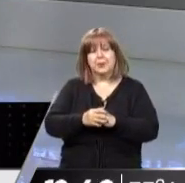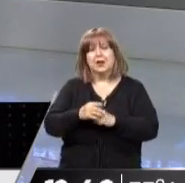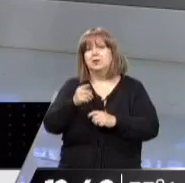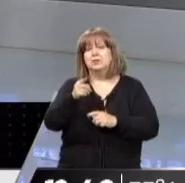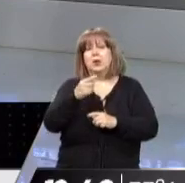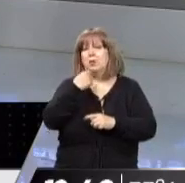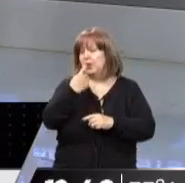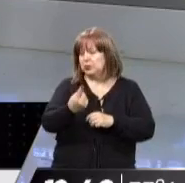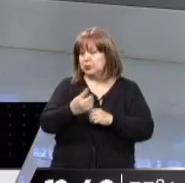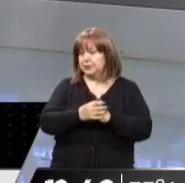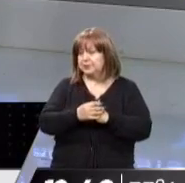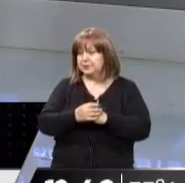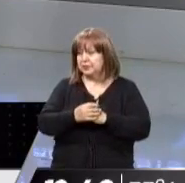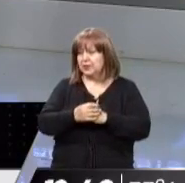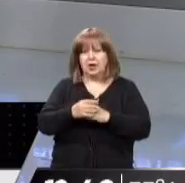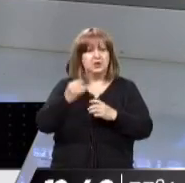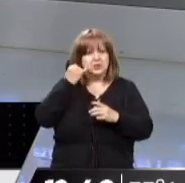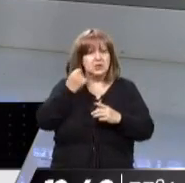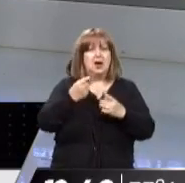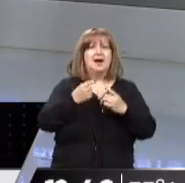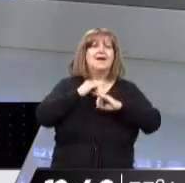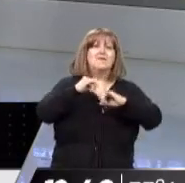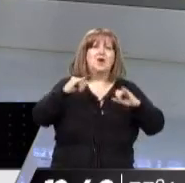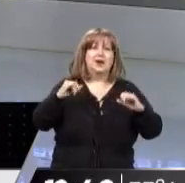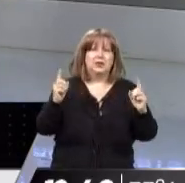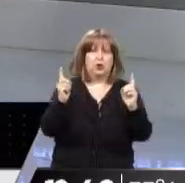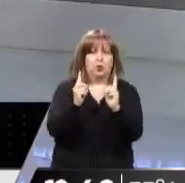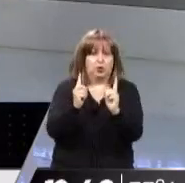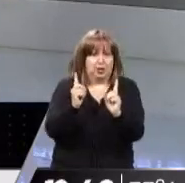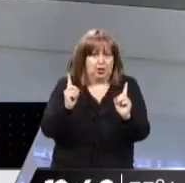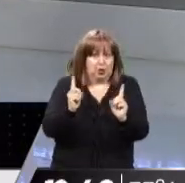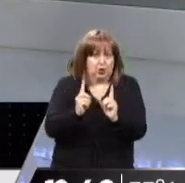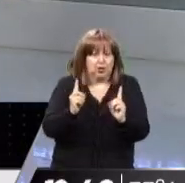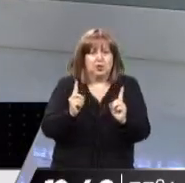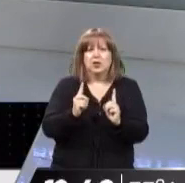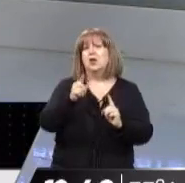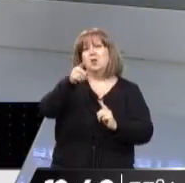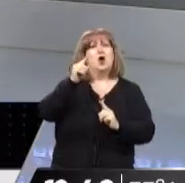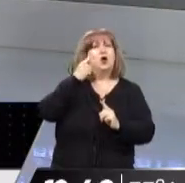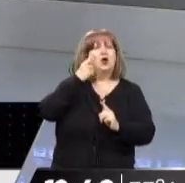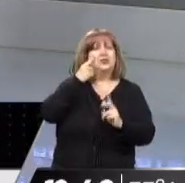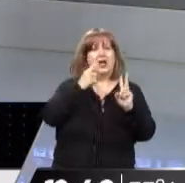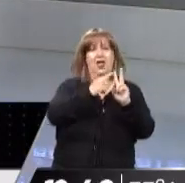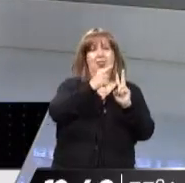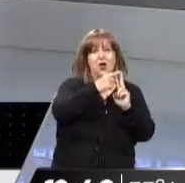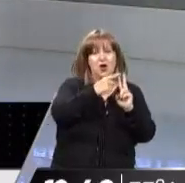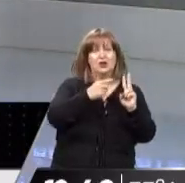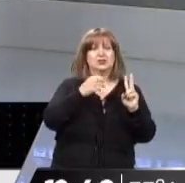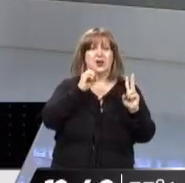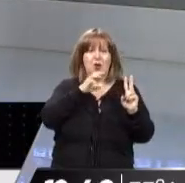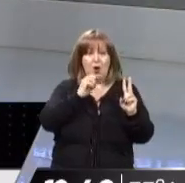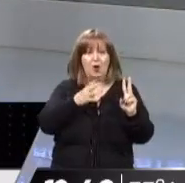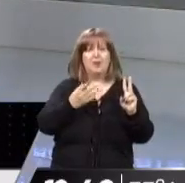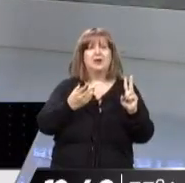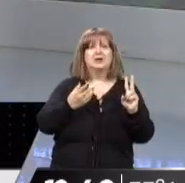¿Qué se sabe hasta acá que no se haya contado? Porque es muy poquita la información y va apareciendo en cuentagotas. ¿Ustedes ya conocían a los padres? ¿Sabían de esos nombres?